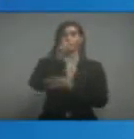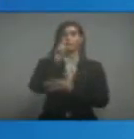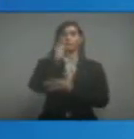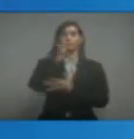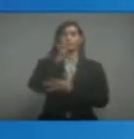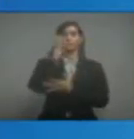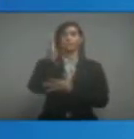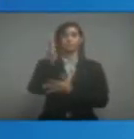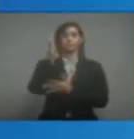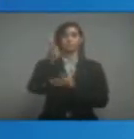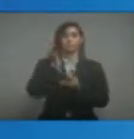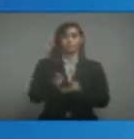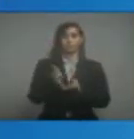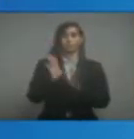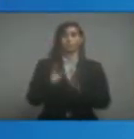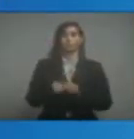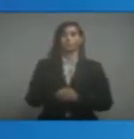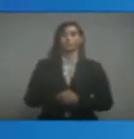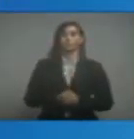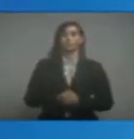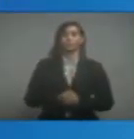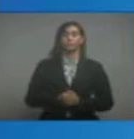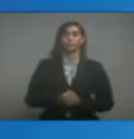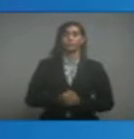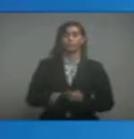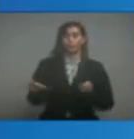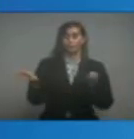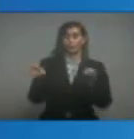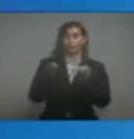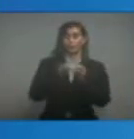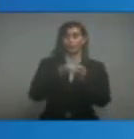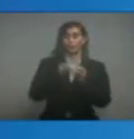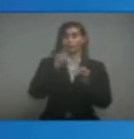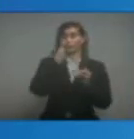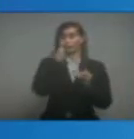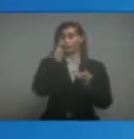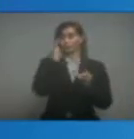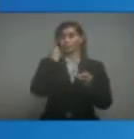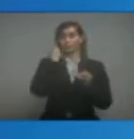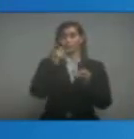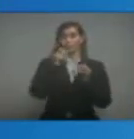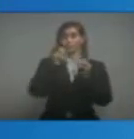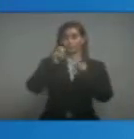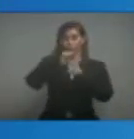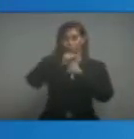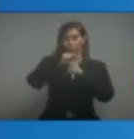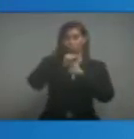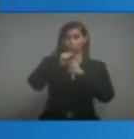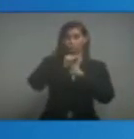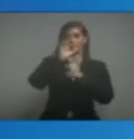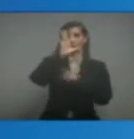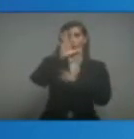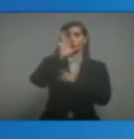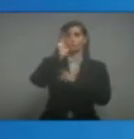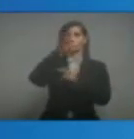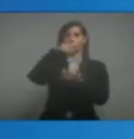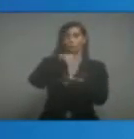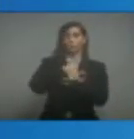7.142 con un total de muestras procesadas de 59